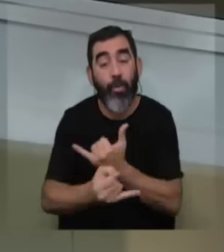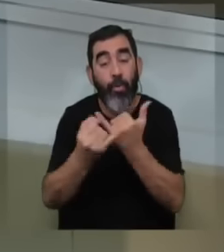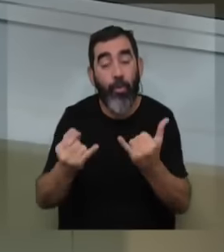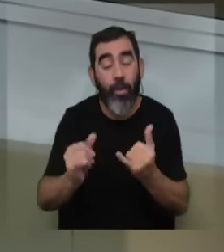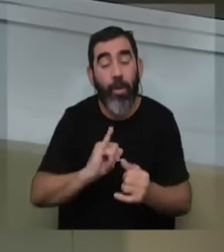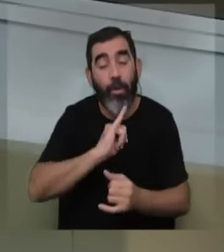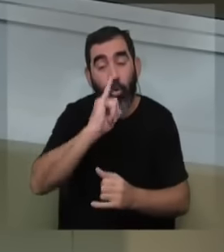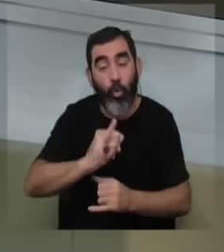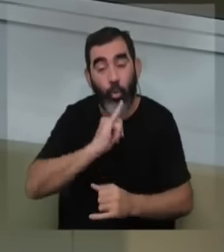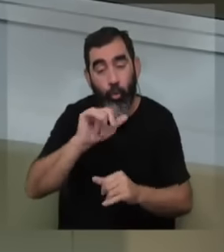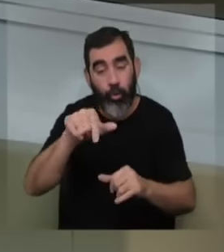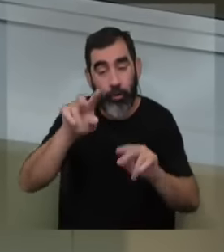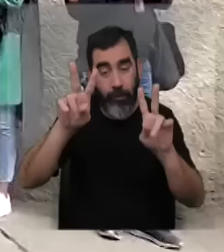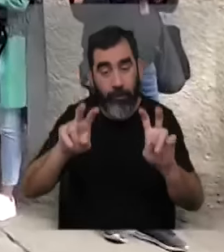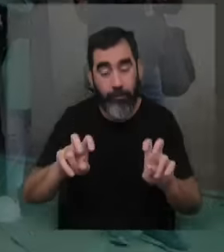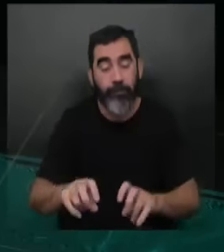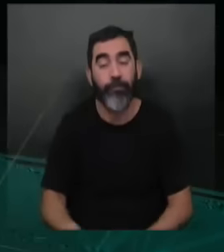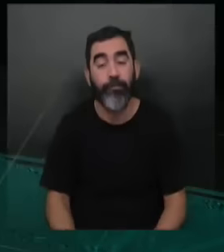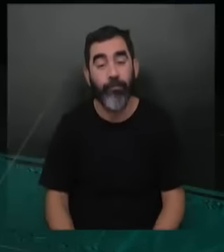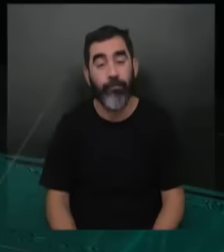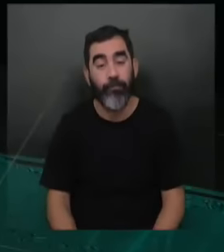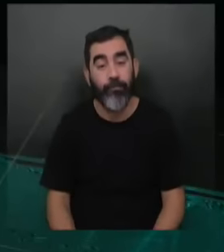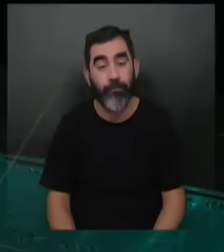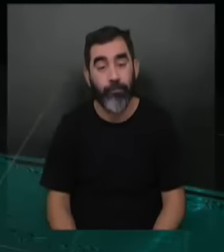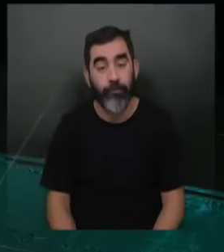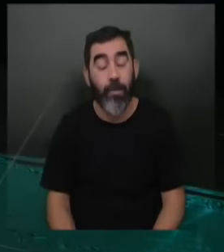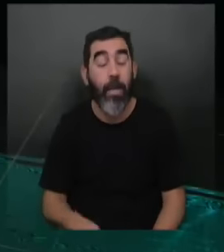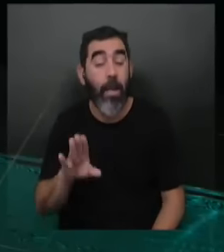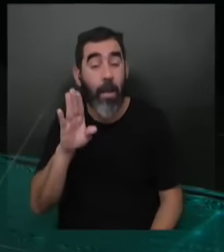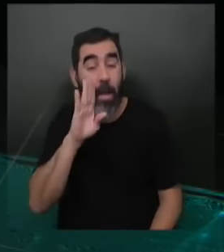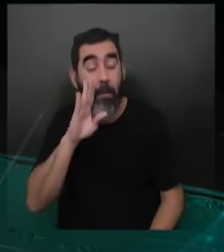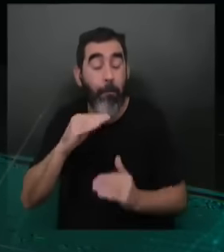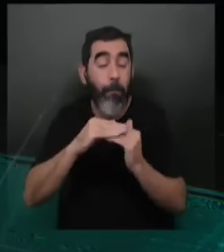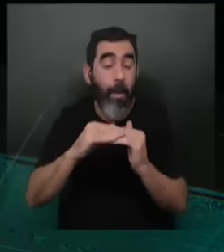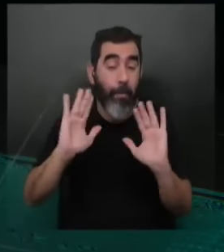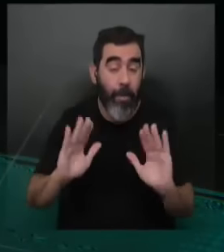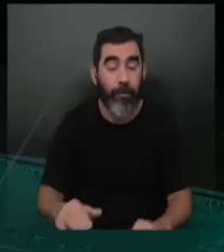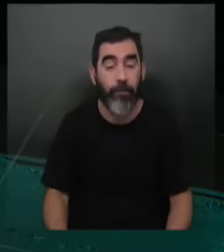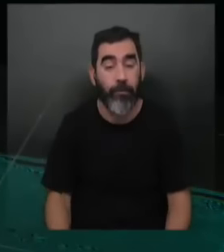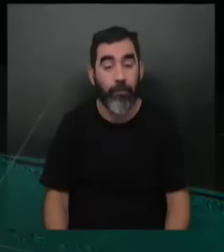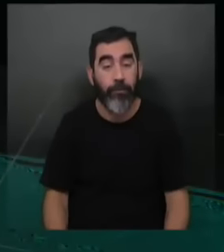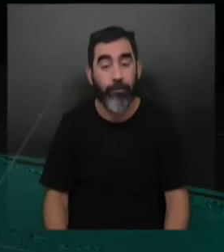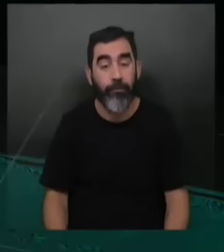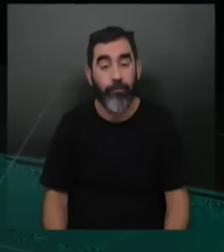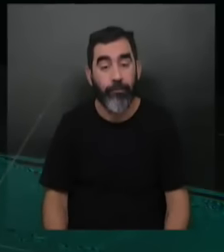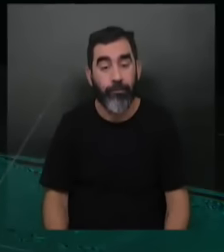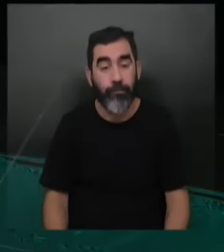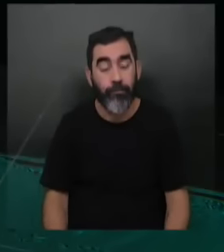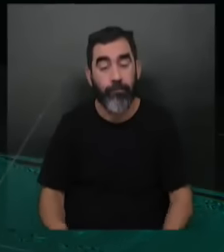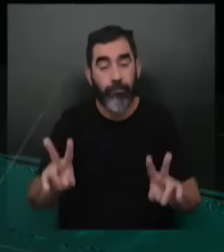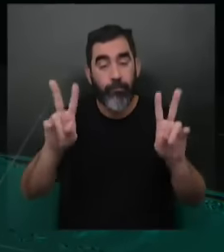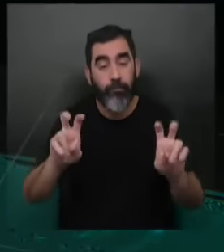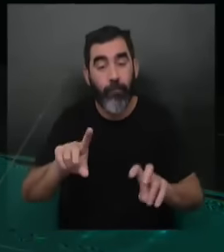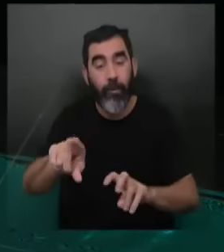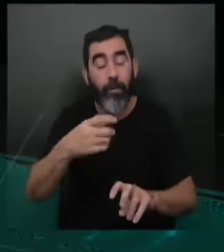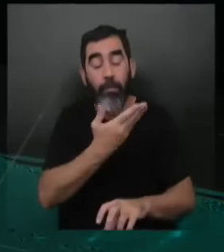eh novedades de por lo menos la eh madre de eh Virginia sea liberada vamos a otros temas los